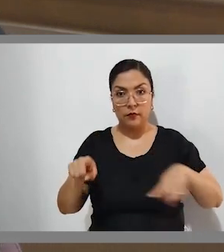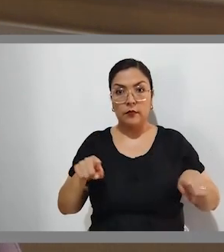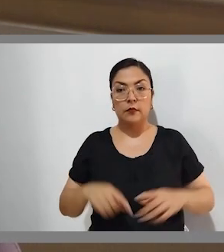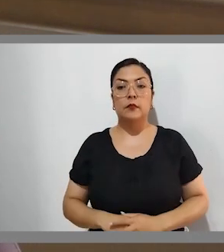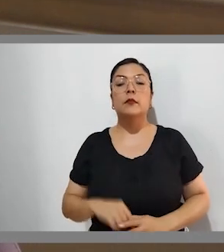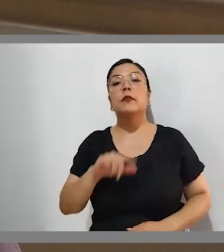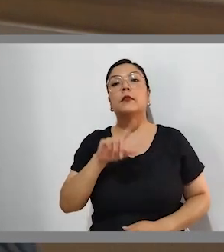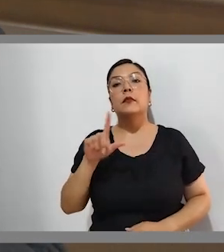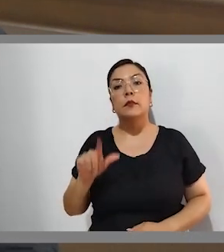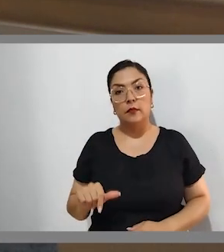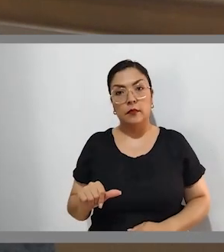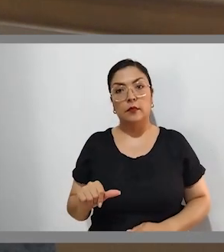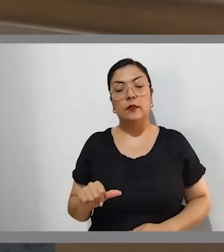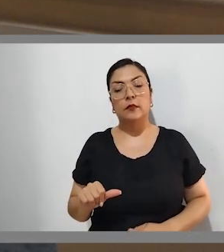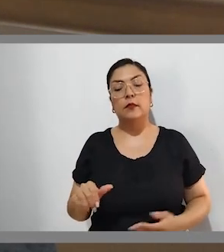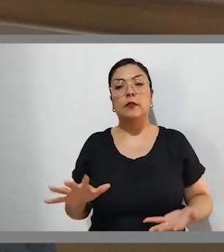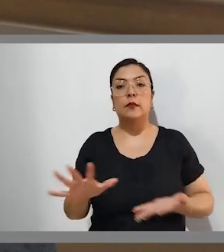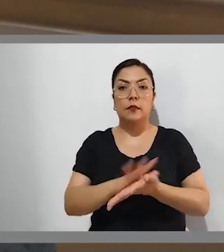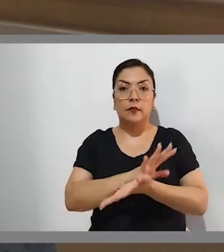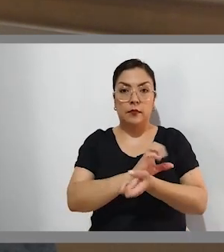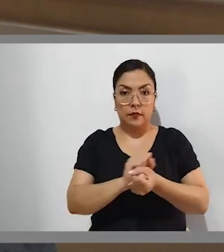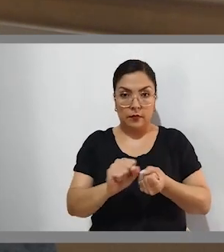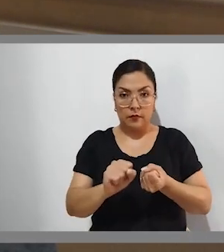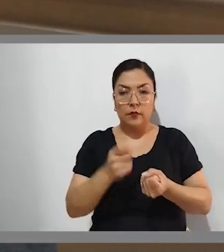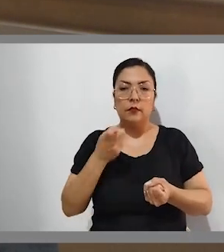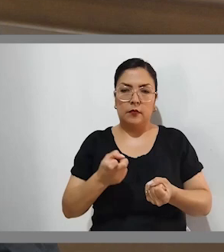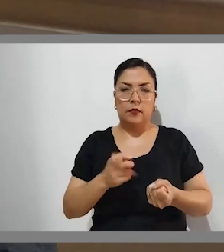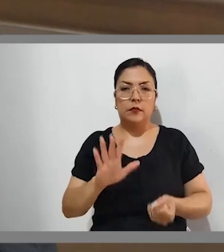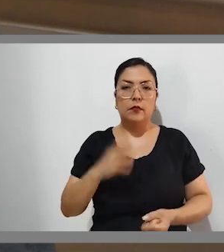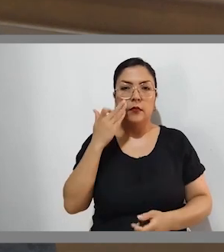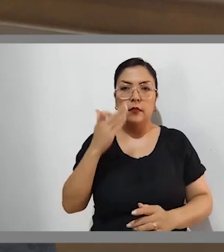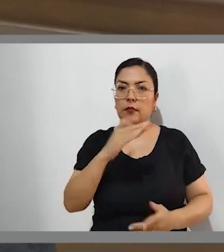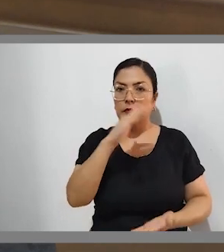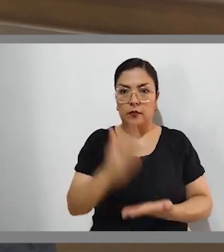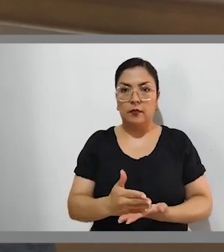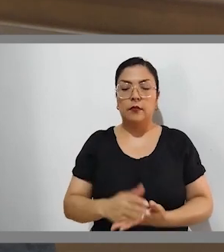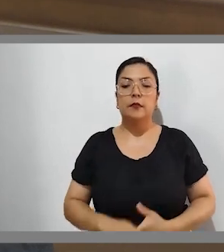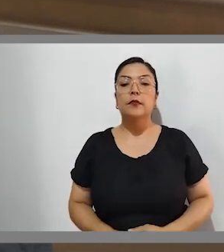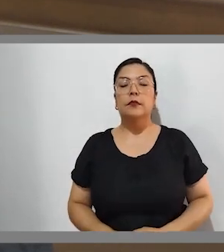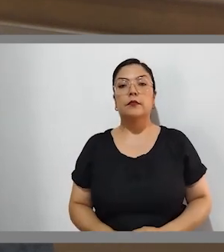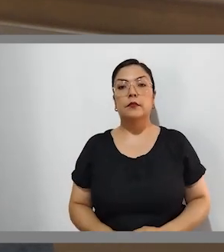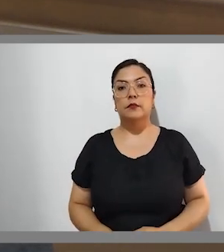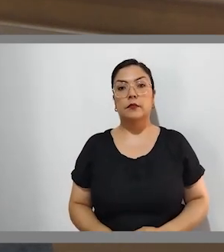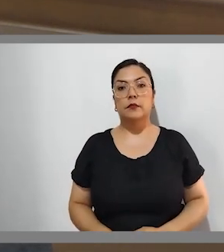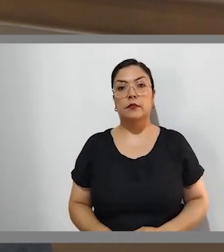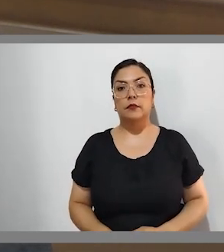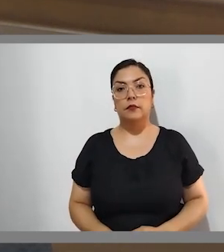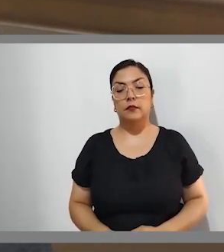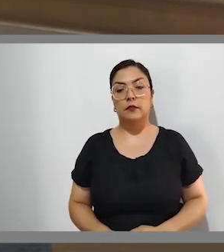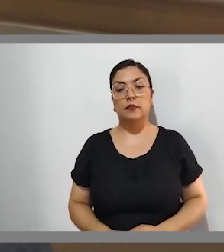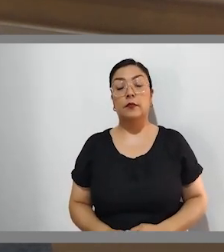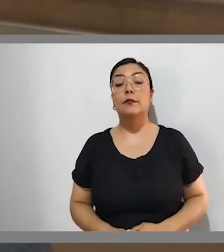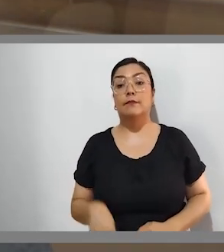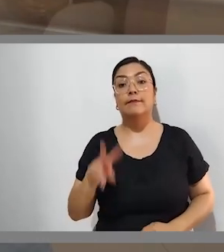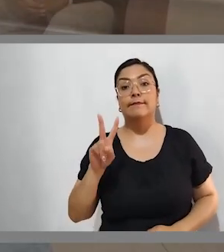y lo concluye con la destrucción de los documentos generados ya cuando las elecciones son validadas. Indudablemente que es mucho el